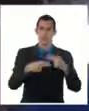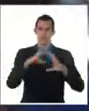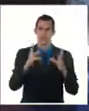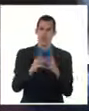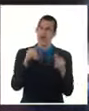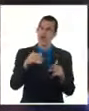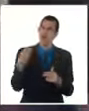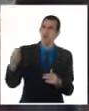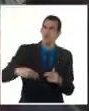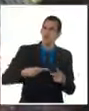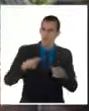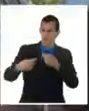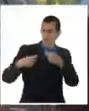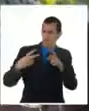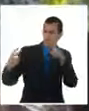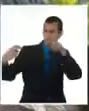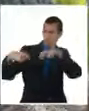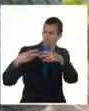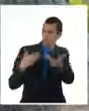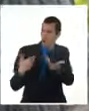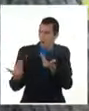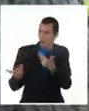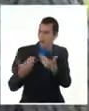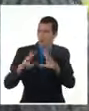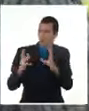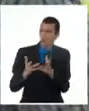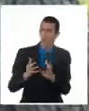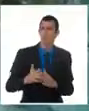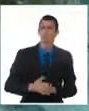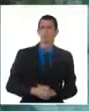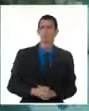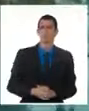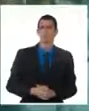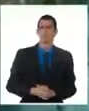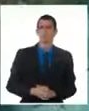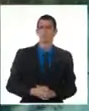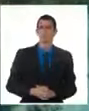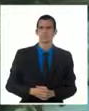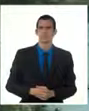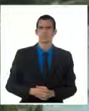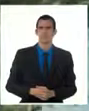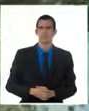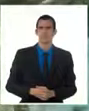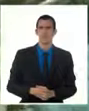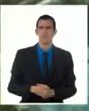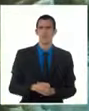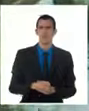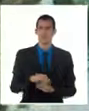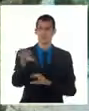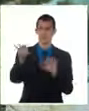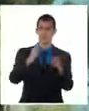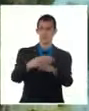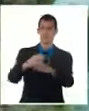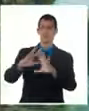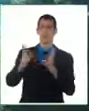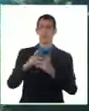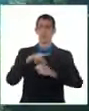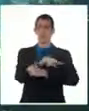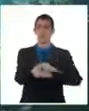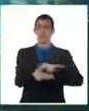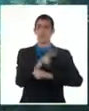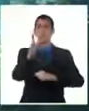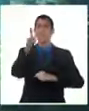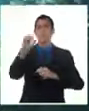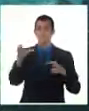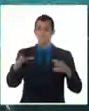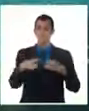por primera vez, un grupo de 20 expertos realizarán un bogeo a Cuba, buceando en las profundidades marinas